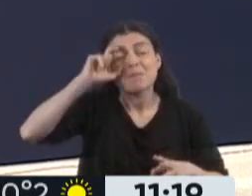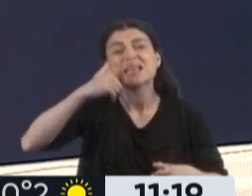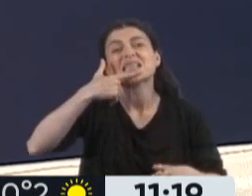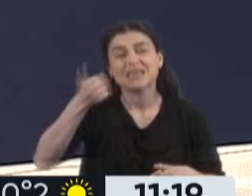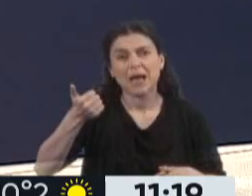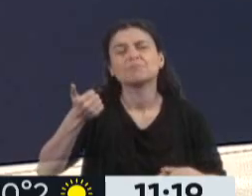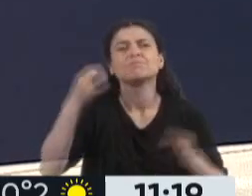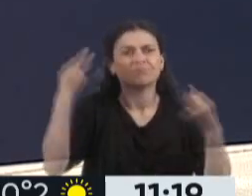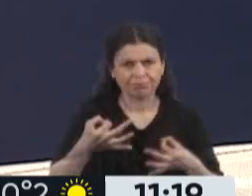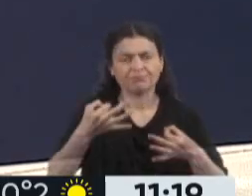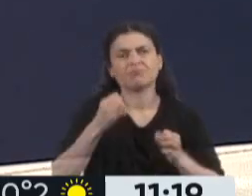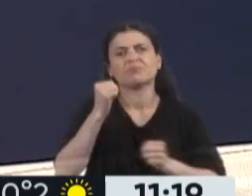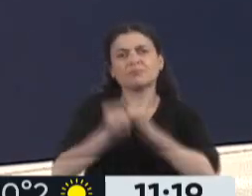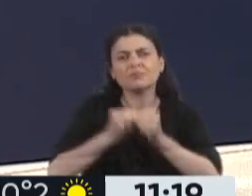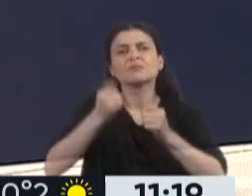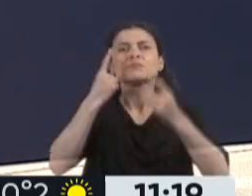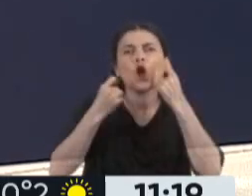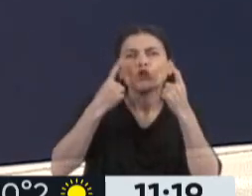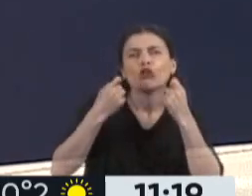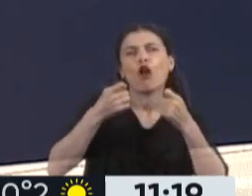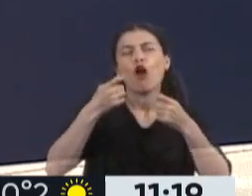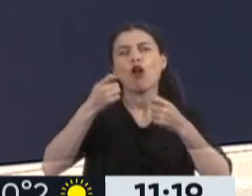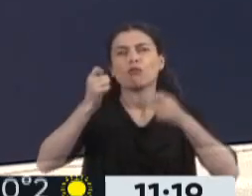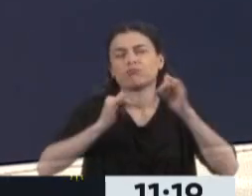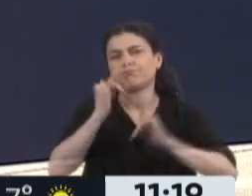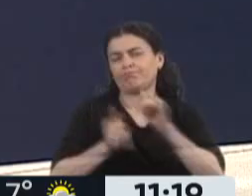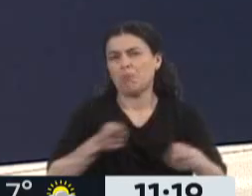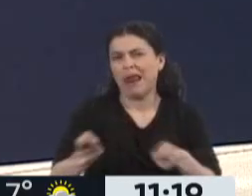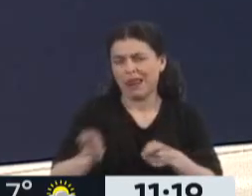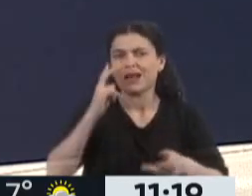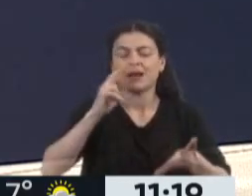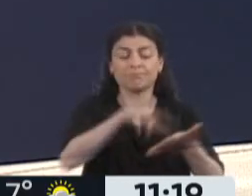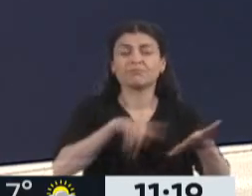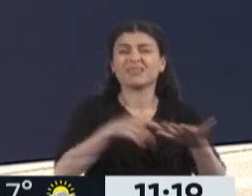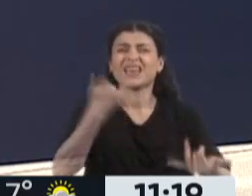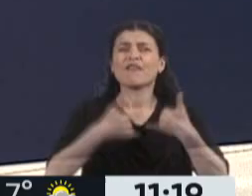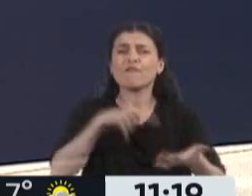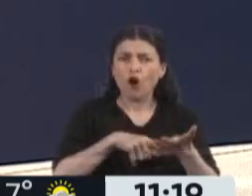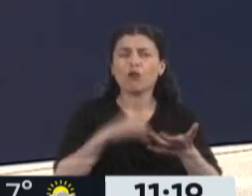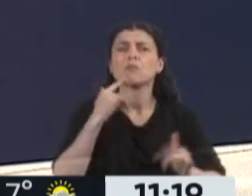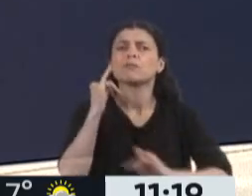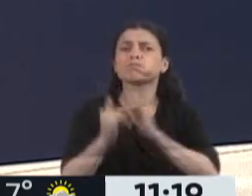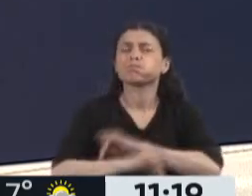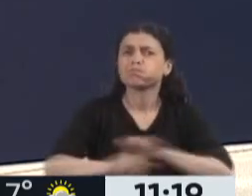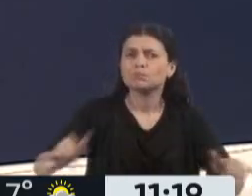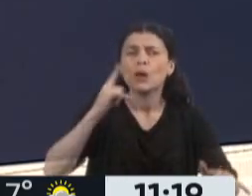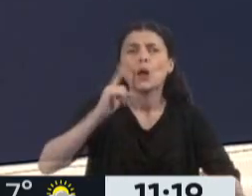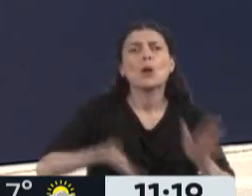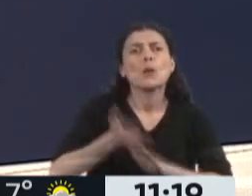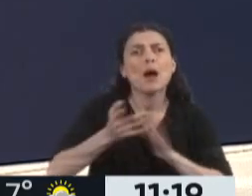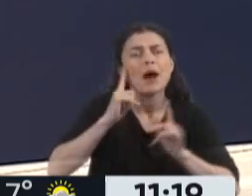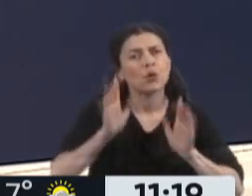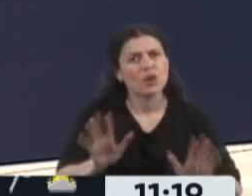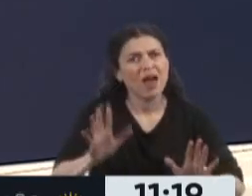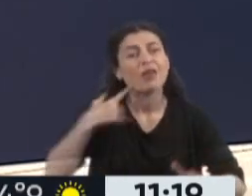la compañía mayoritaria, digamos, mayorista. Sobre el abastecimiento y los riesgos para el próximo